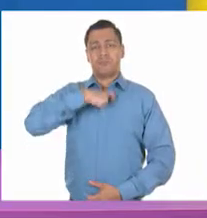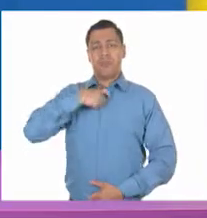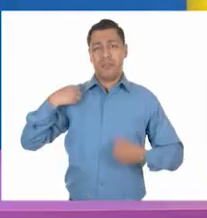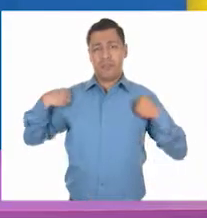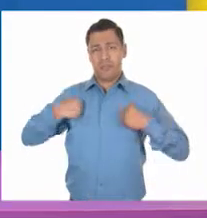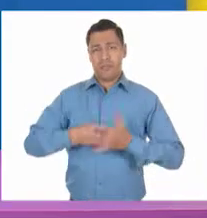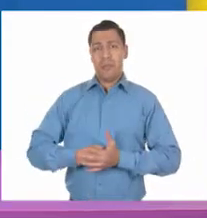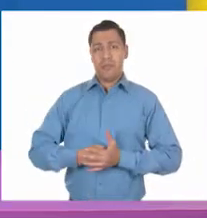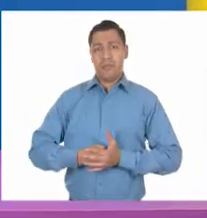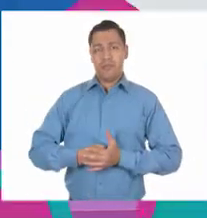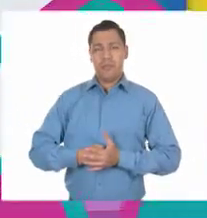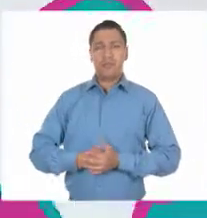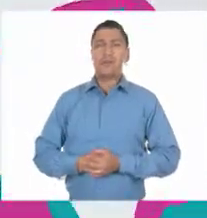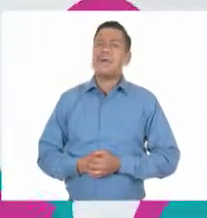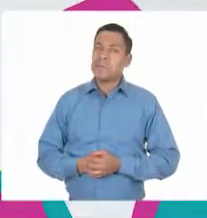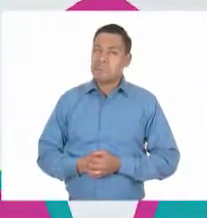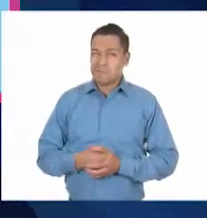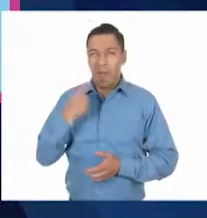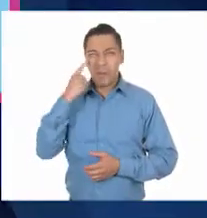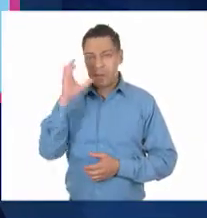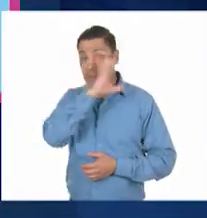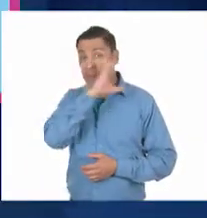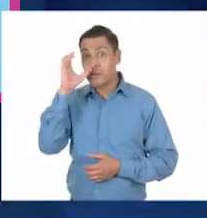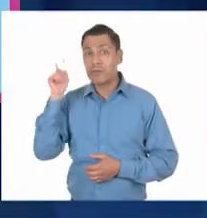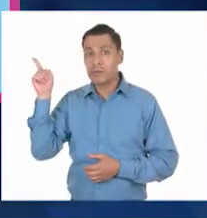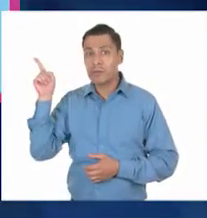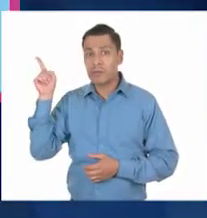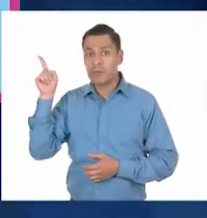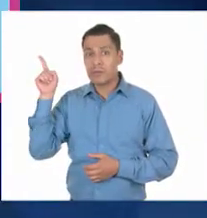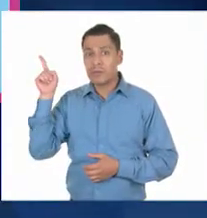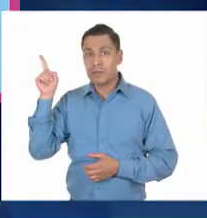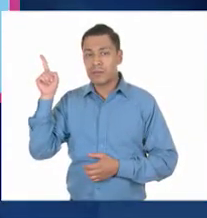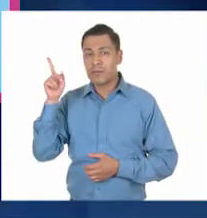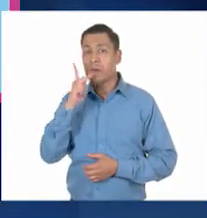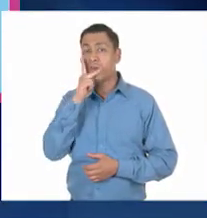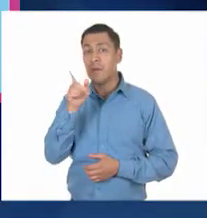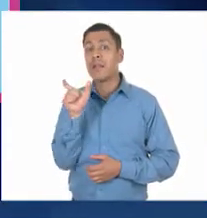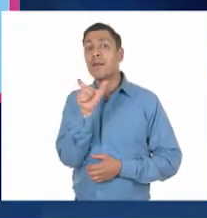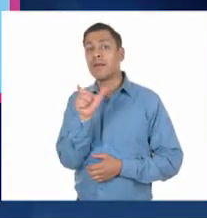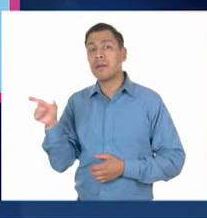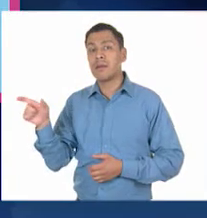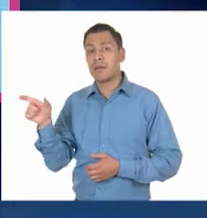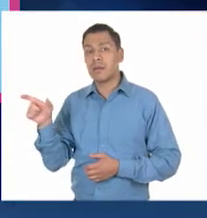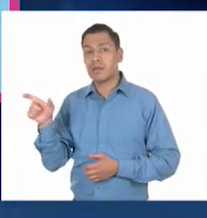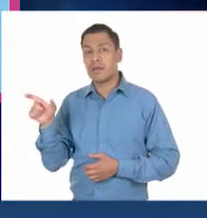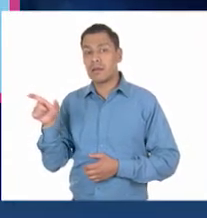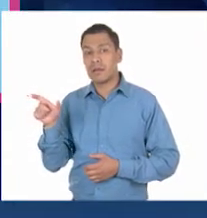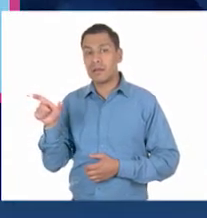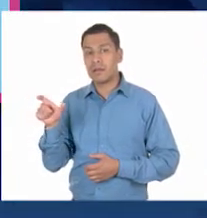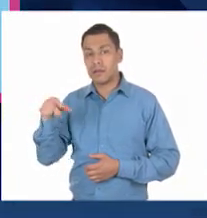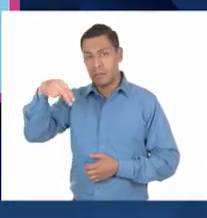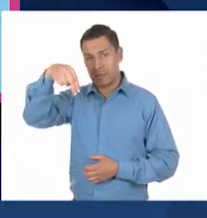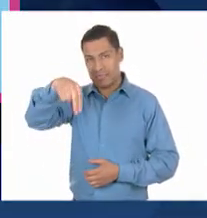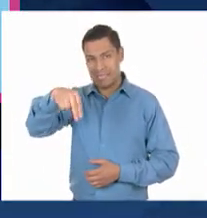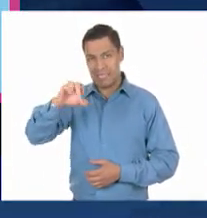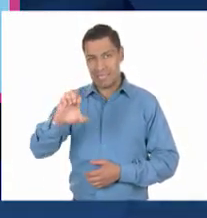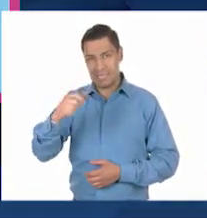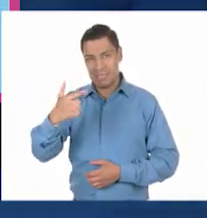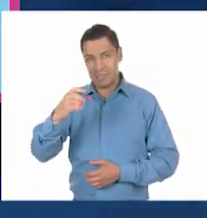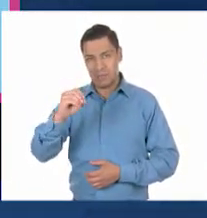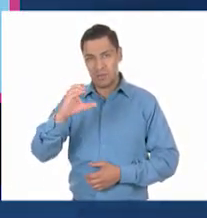Las imágenes ayudan para acordarse de las palabras y esa palabra es negociación.